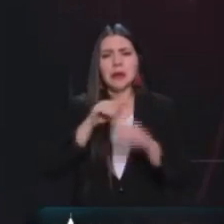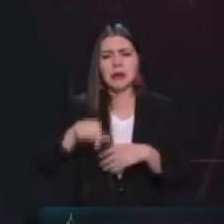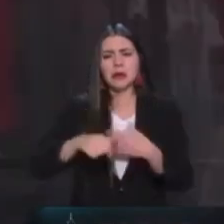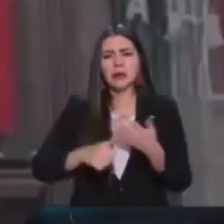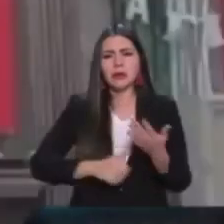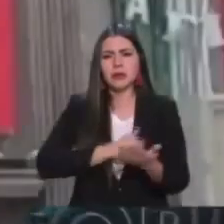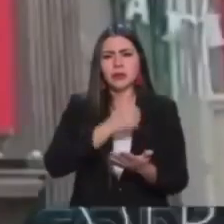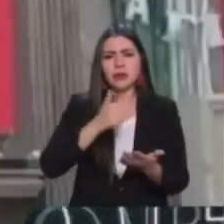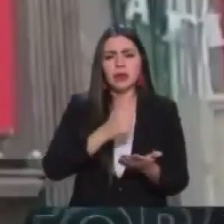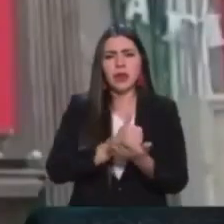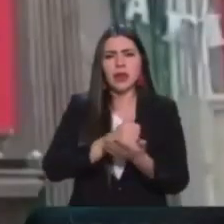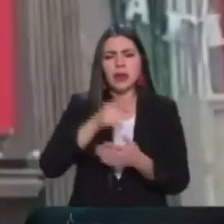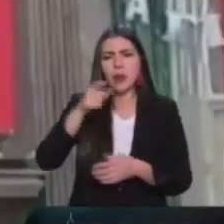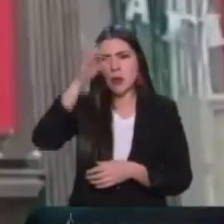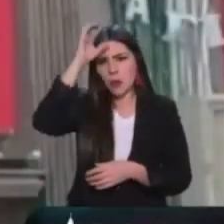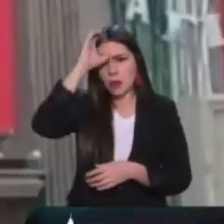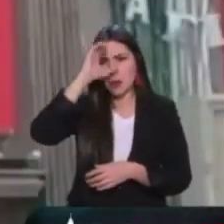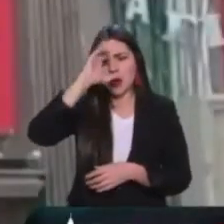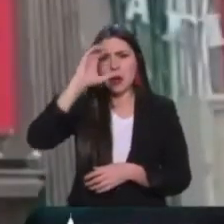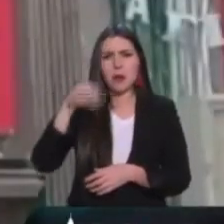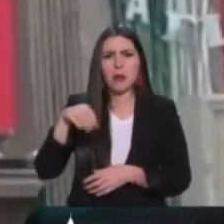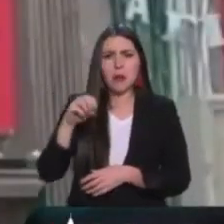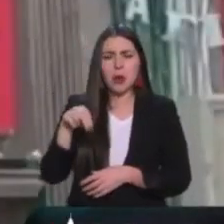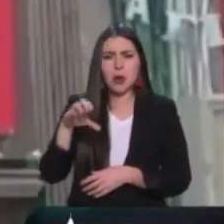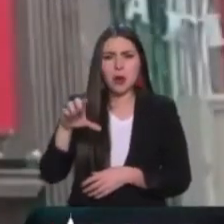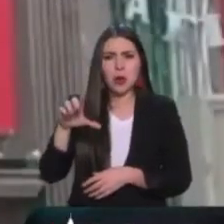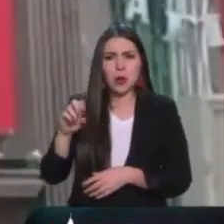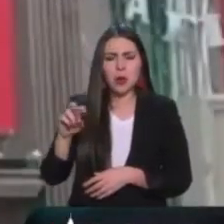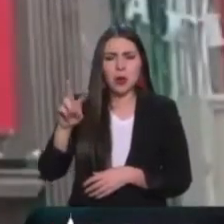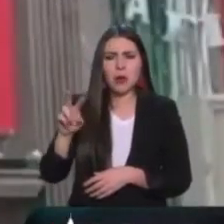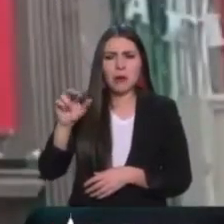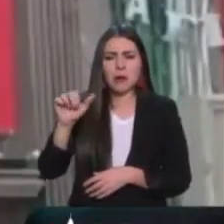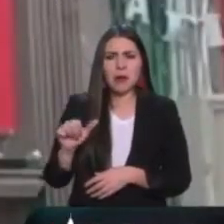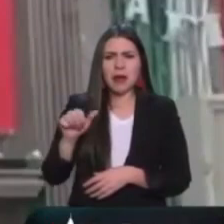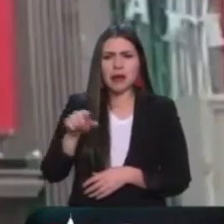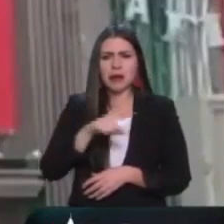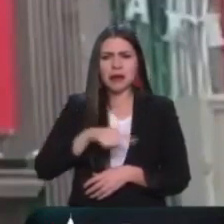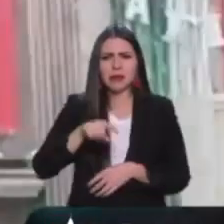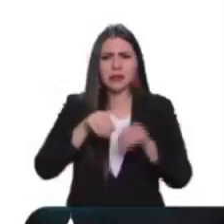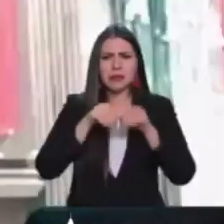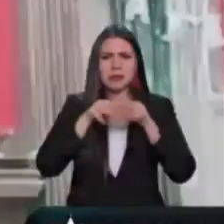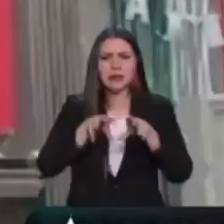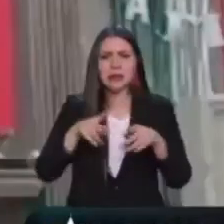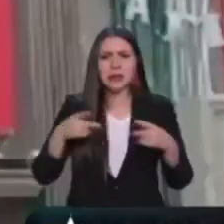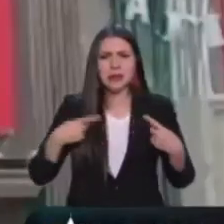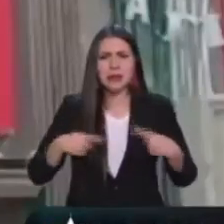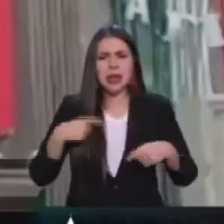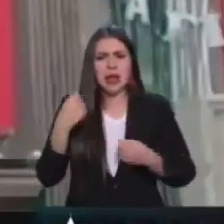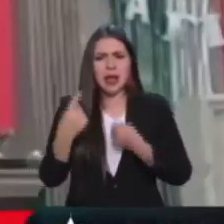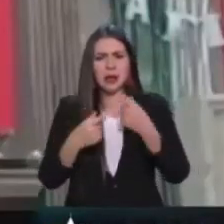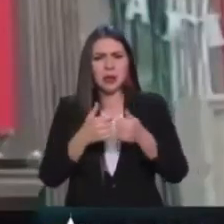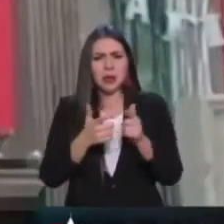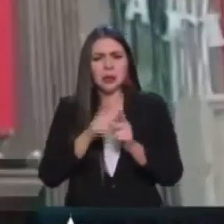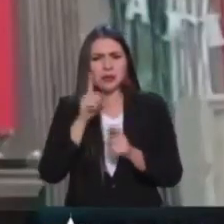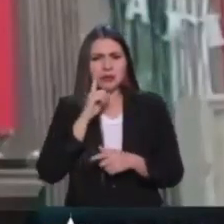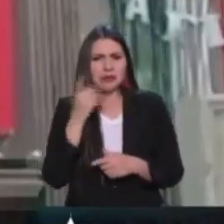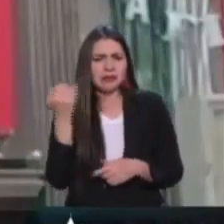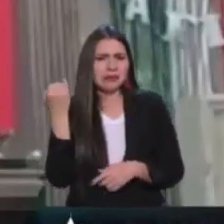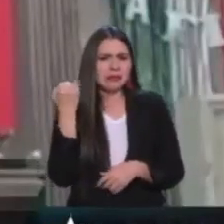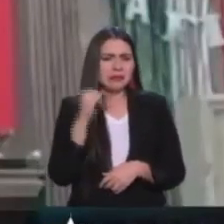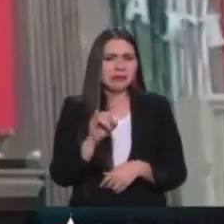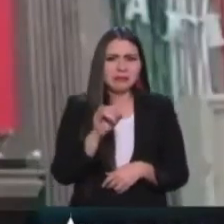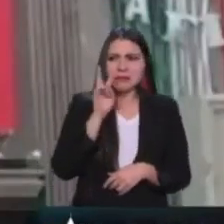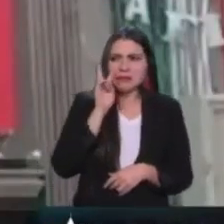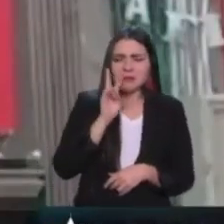ciudad de Monclova, Coahuila, causaron indignación y fueron exhibidas por colectivos feministas. ¿Por qué no matamos a la mamá,